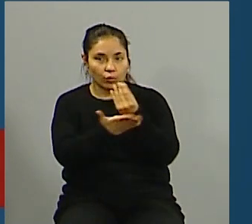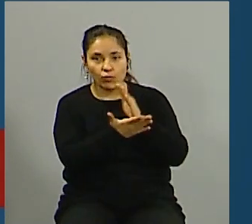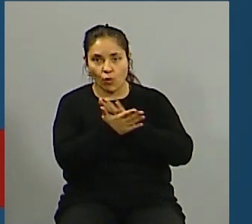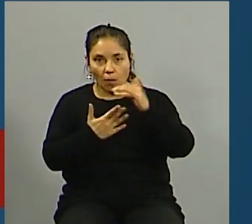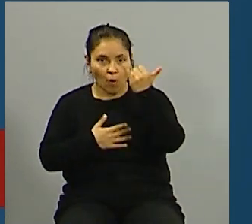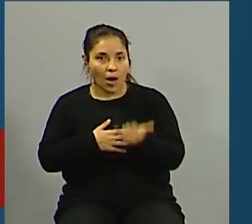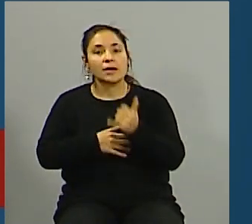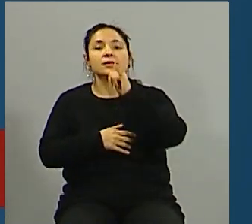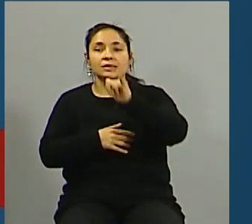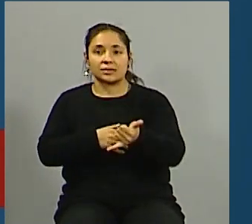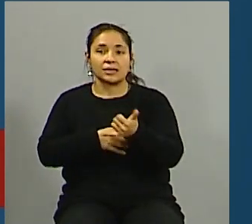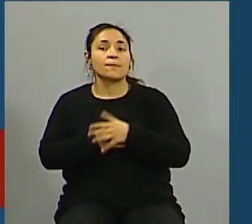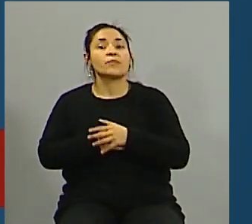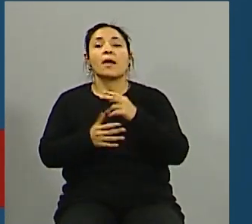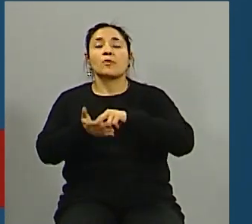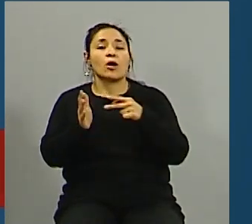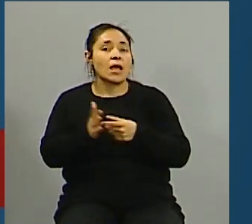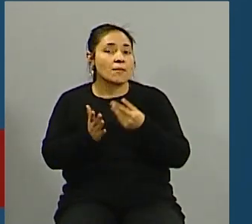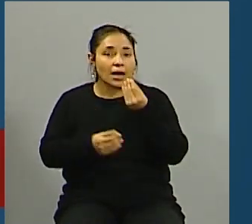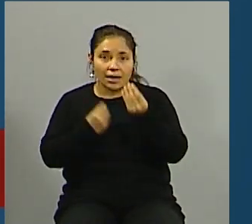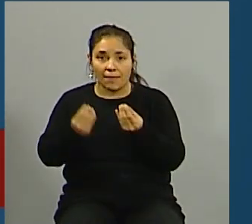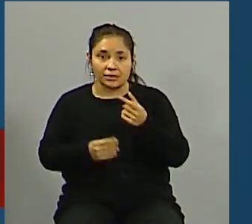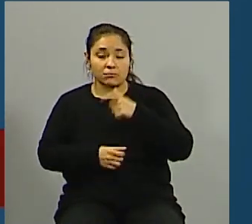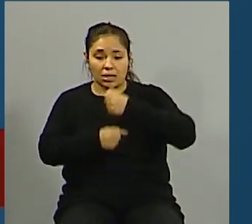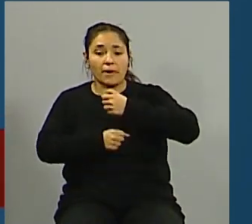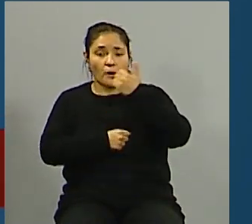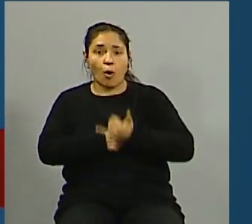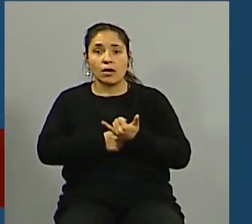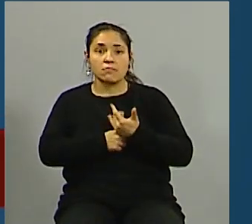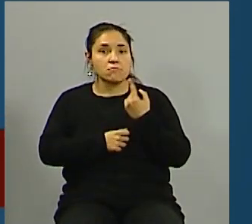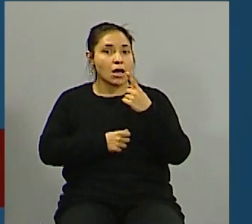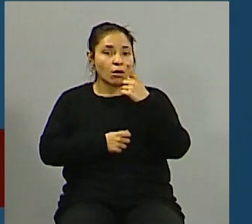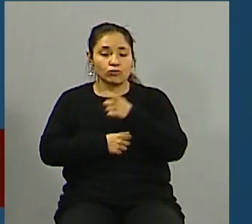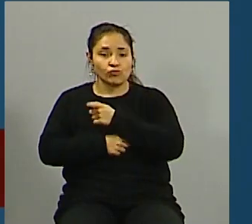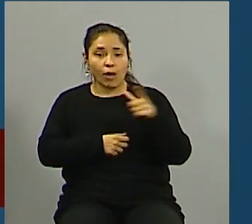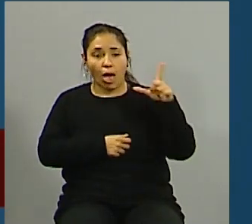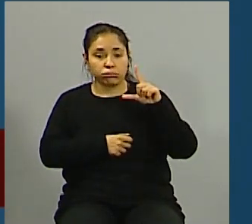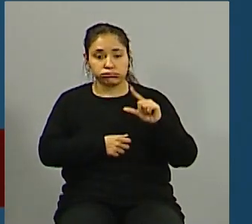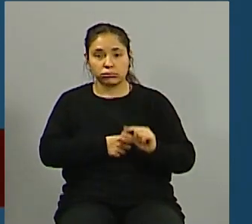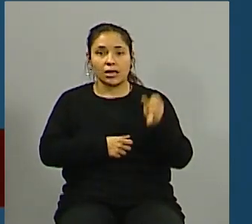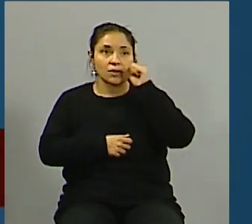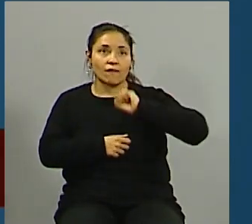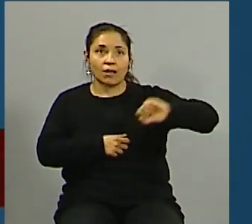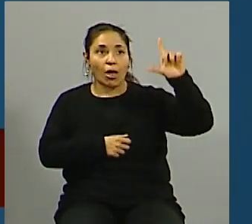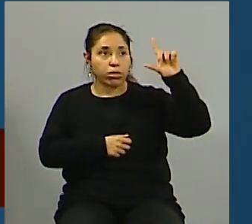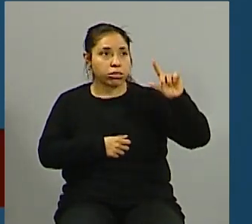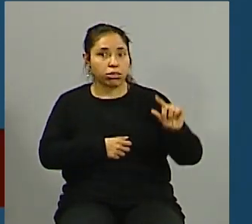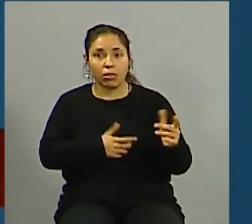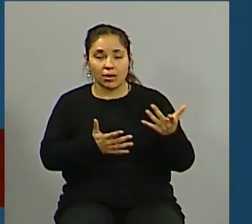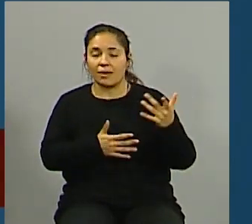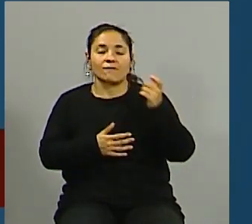El problema está que la gente tiene trabajo, pero no le alcanza, no llega a fin de mes. Y sus sueldos se los come la inflación. Entonces, si la torta